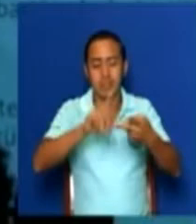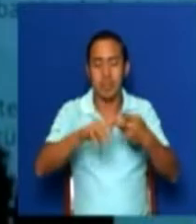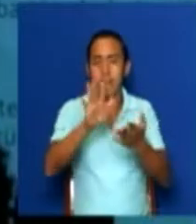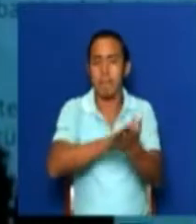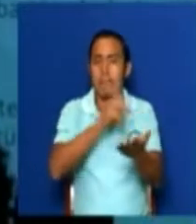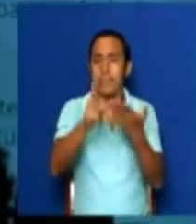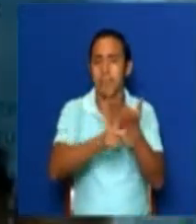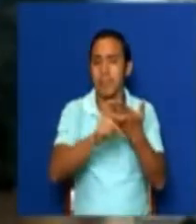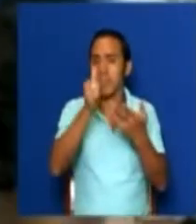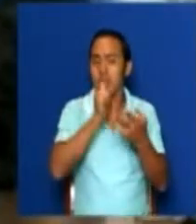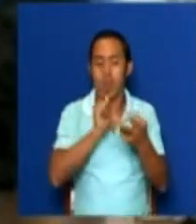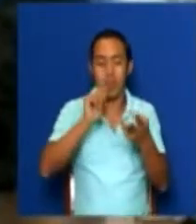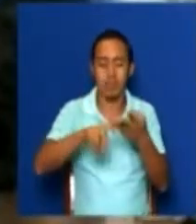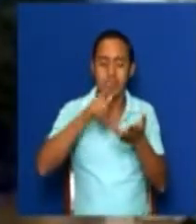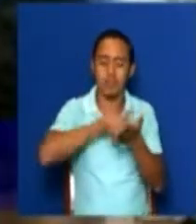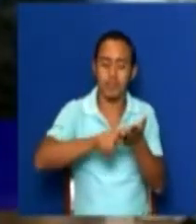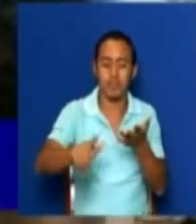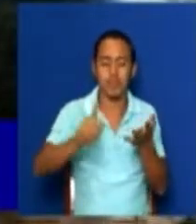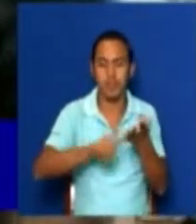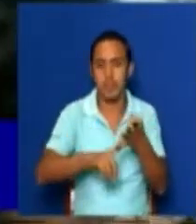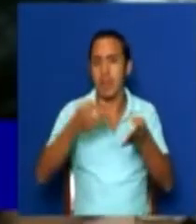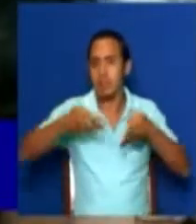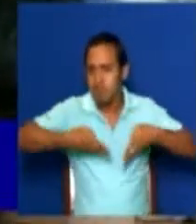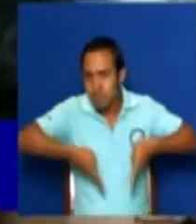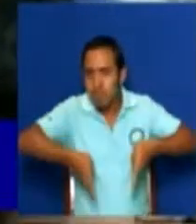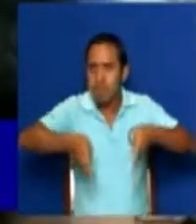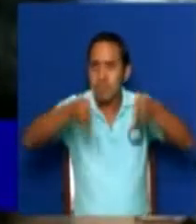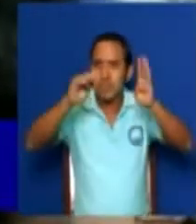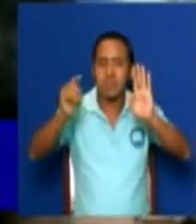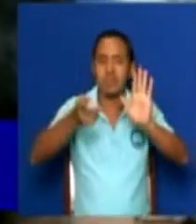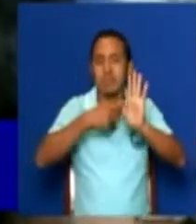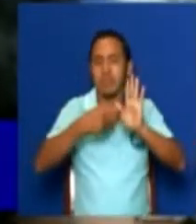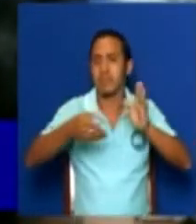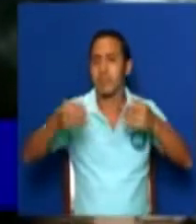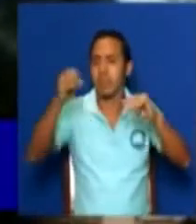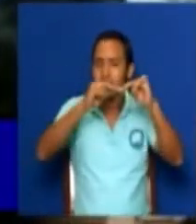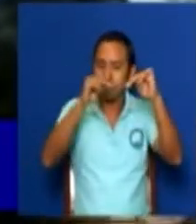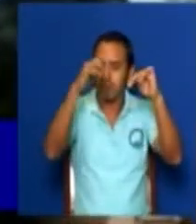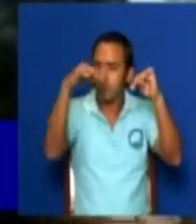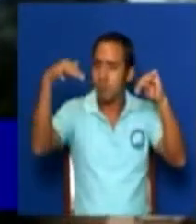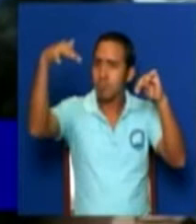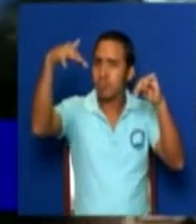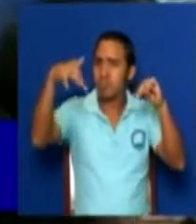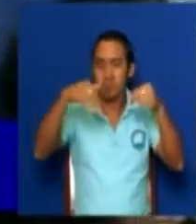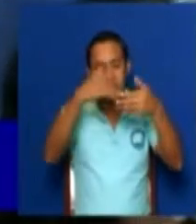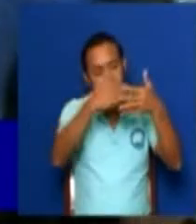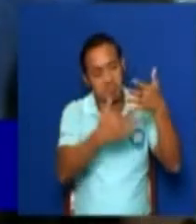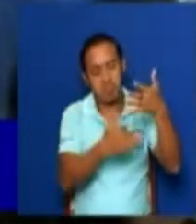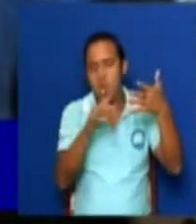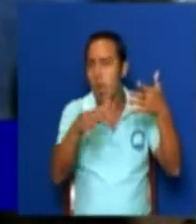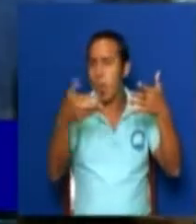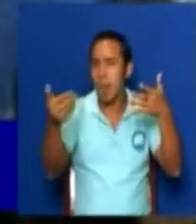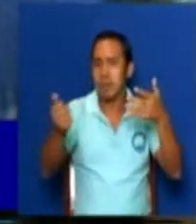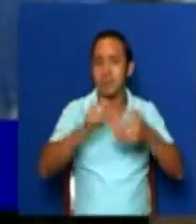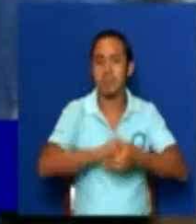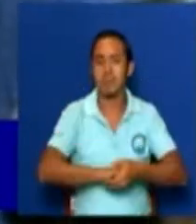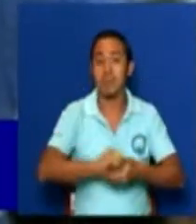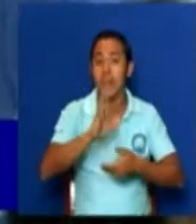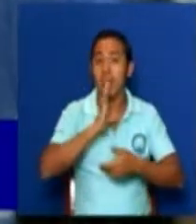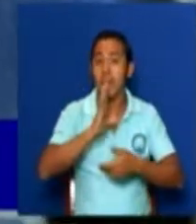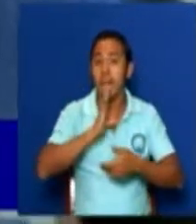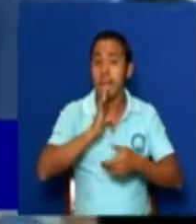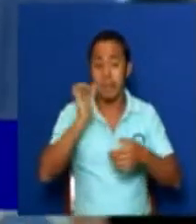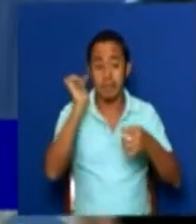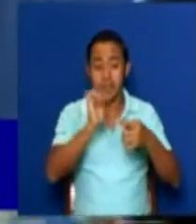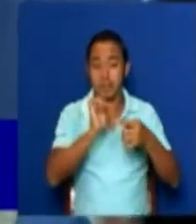agua, saneamiento, carreteras y energía eléctrica, entre otros. Cuando hablamos del agua,